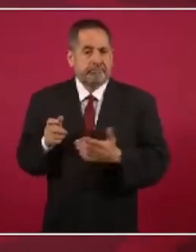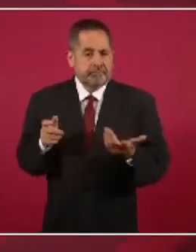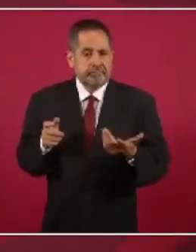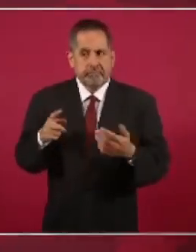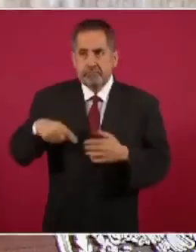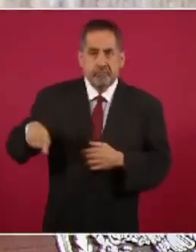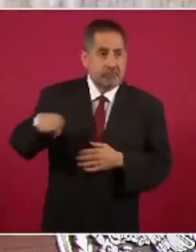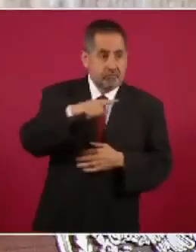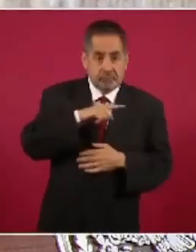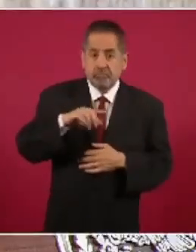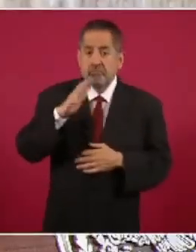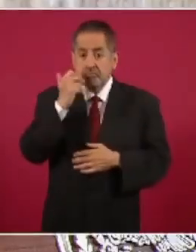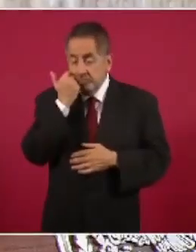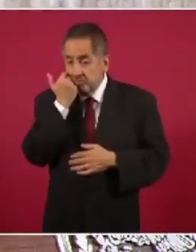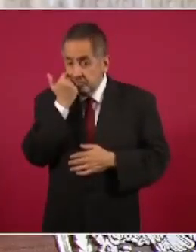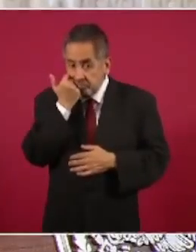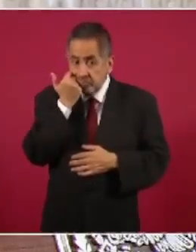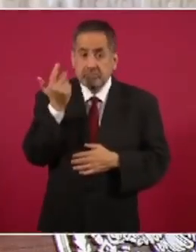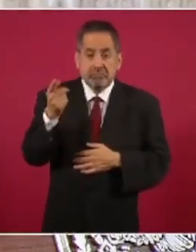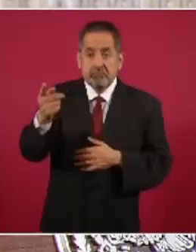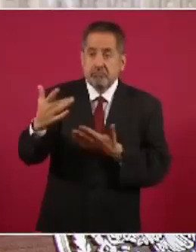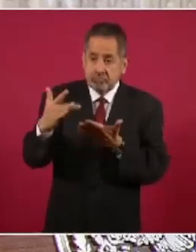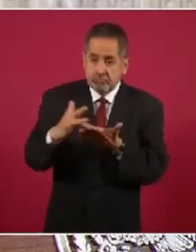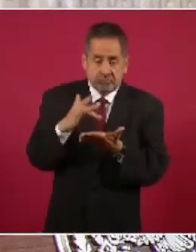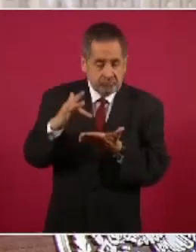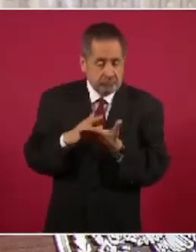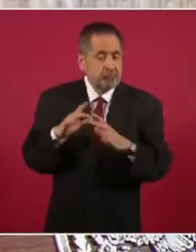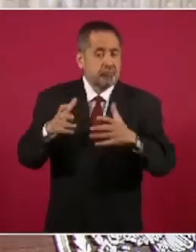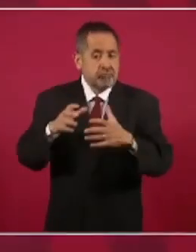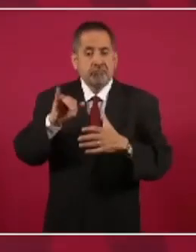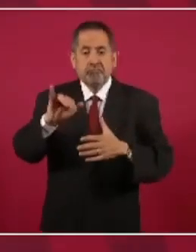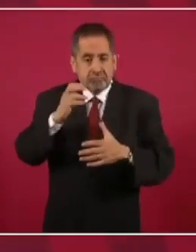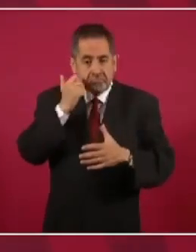quiere que nos apoye